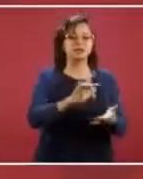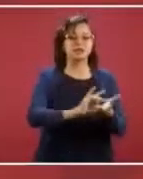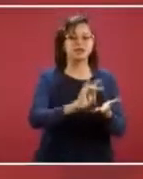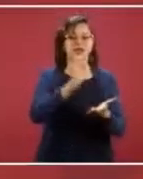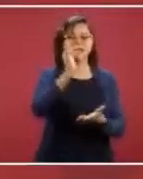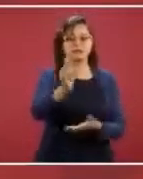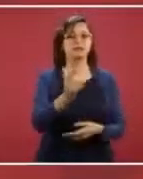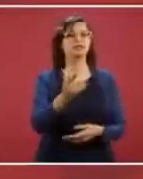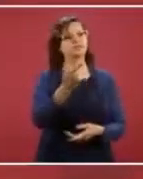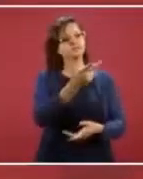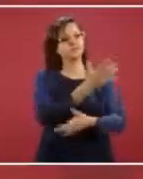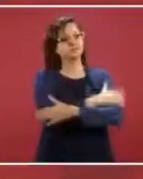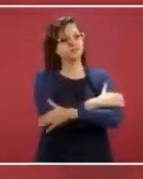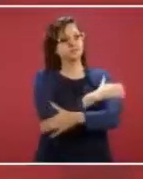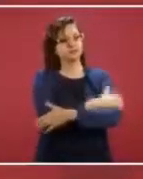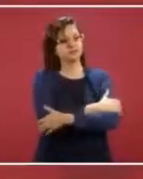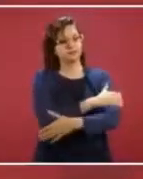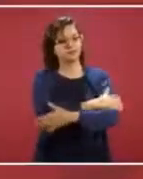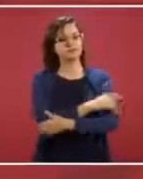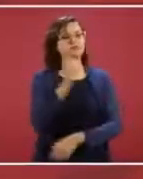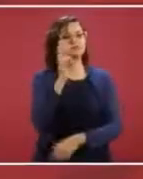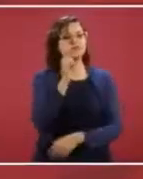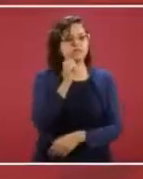abrazo a los estadounidenses.